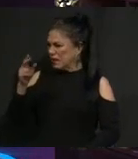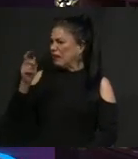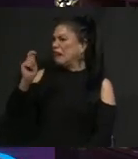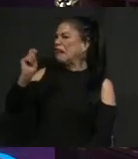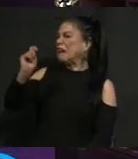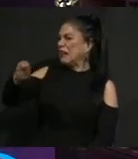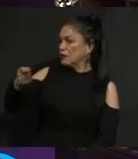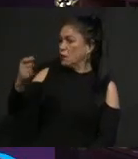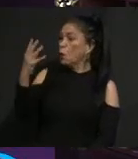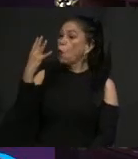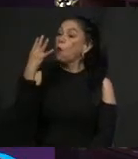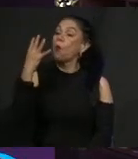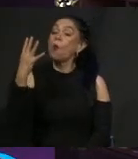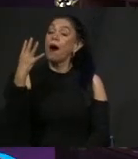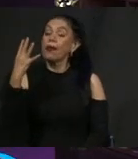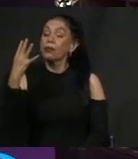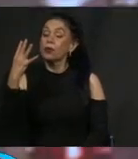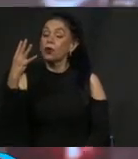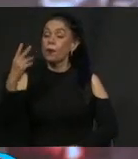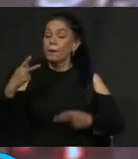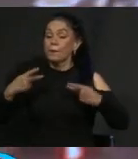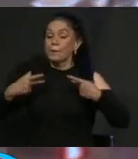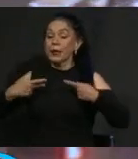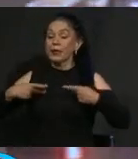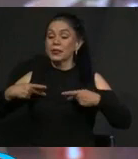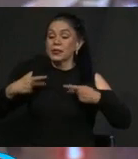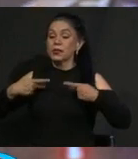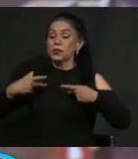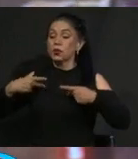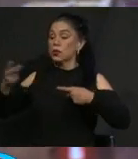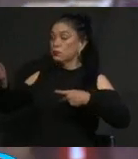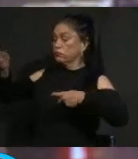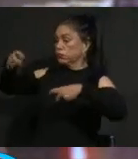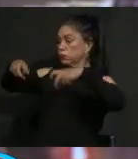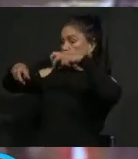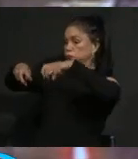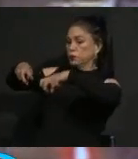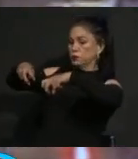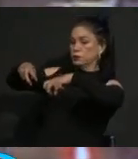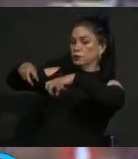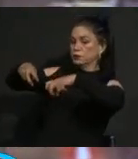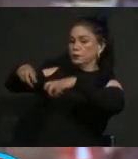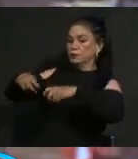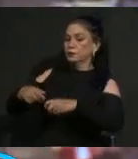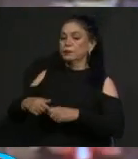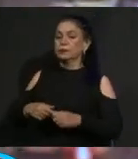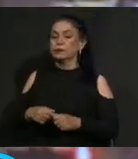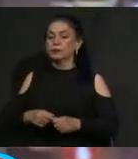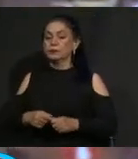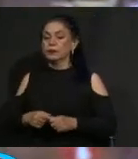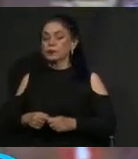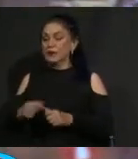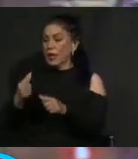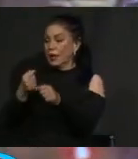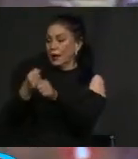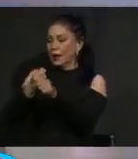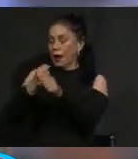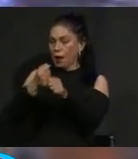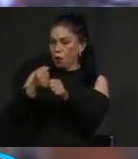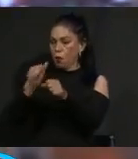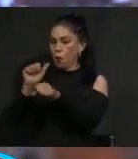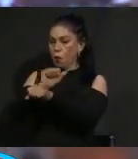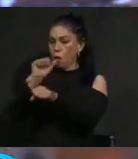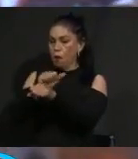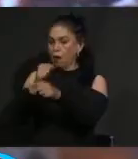que eran cuatro personas que se bajaron de una camioneta que que el choque obviamente había sido para eso o sea no me habían